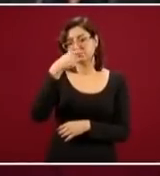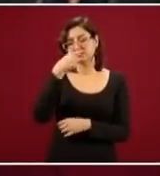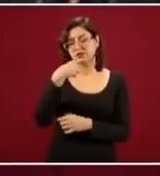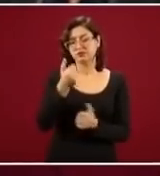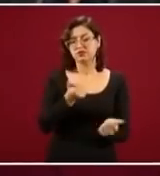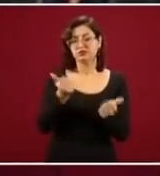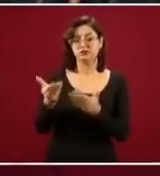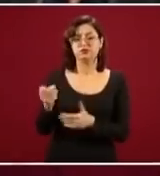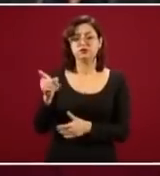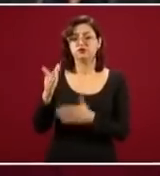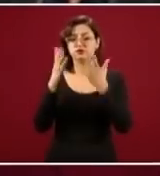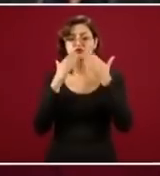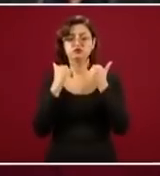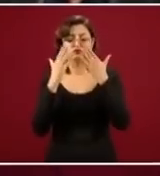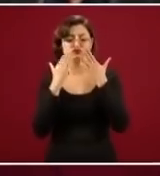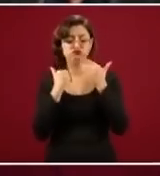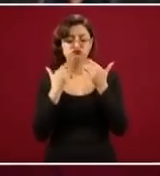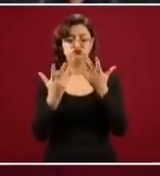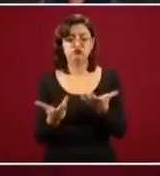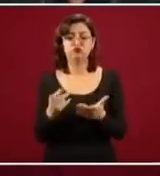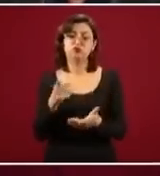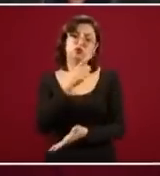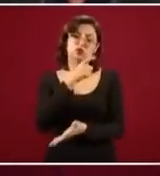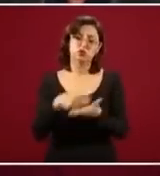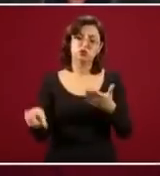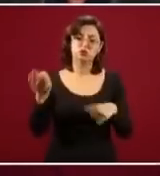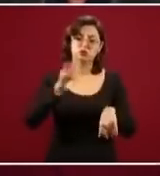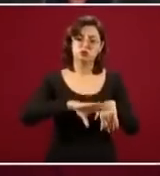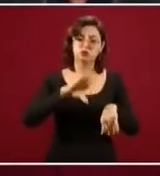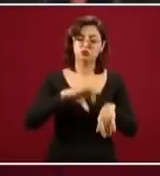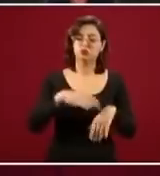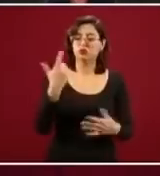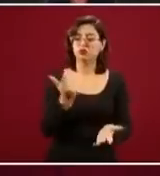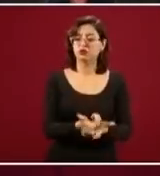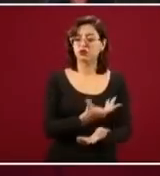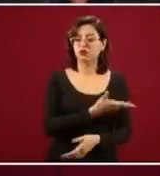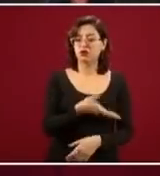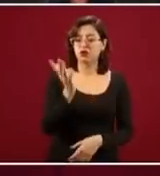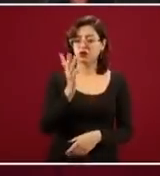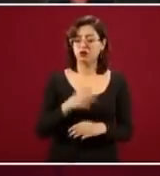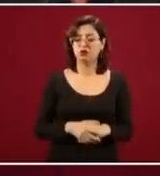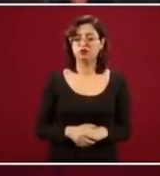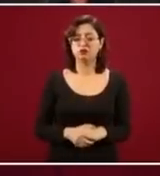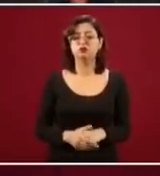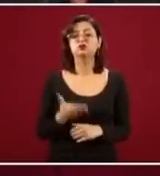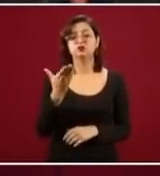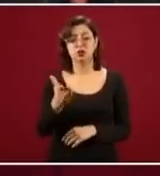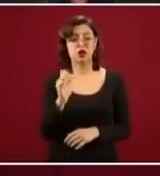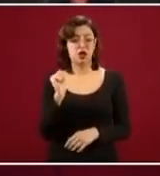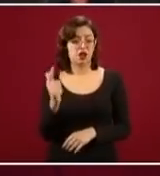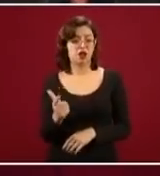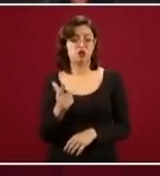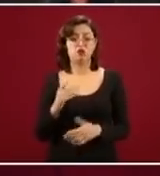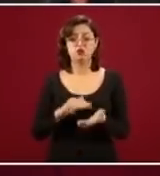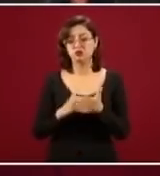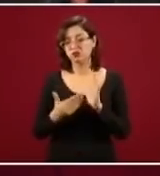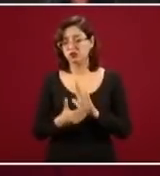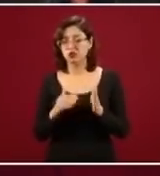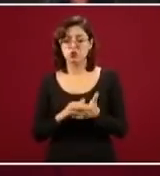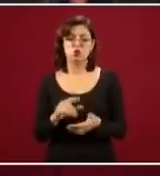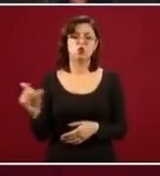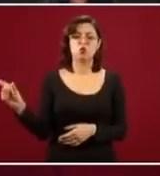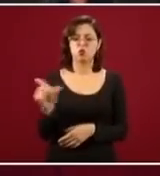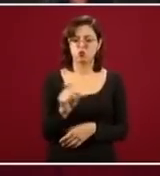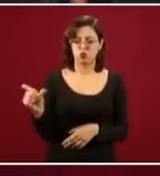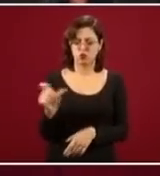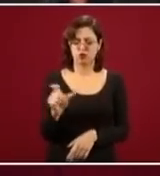recetan, no hay en existencia y los tienen que ir a comprar y son muy caros. Quisiera ver si tienen alguna estrategia o cuándo se